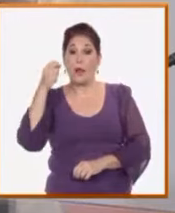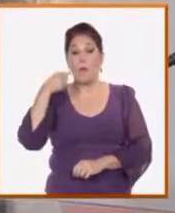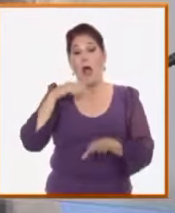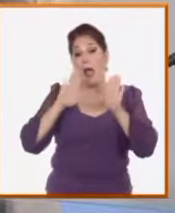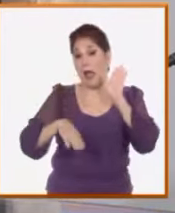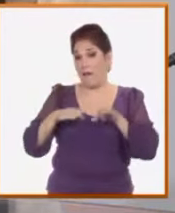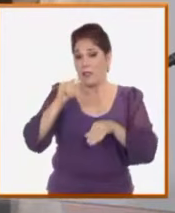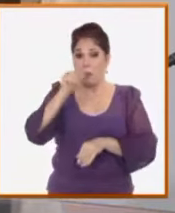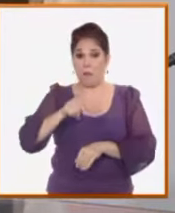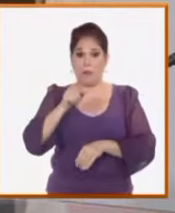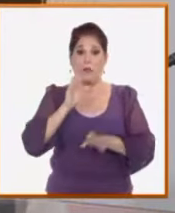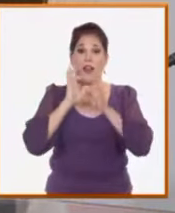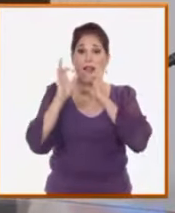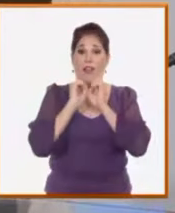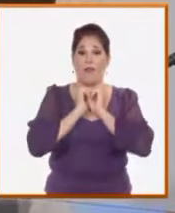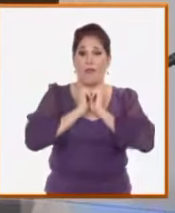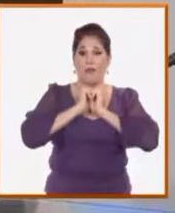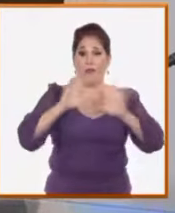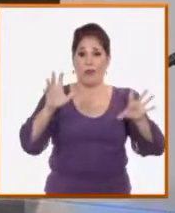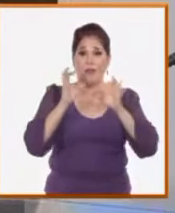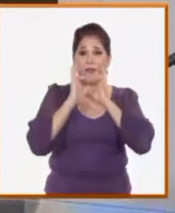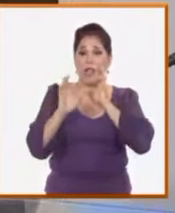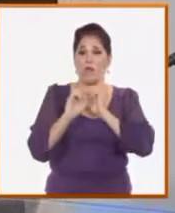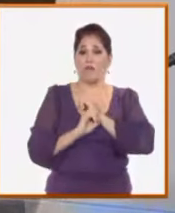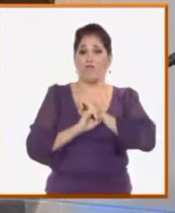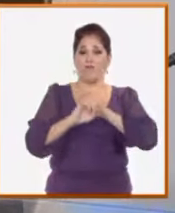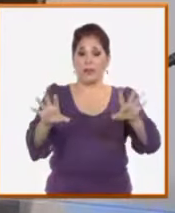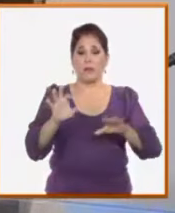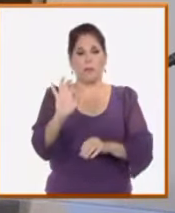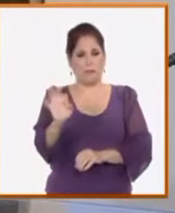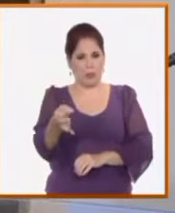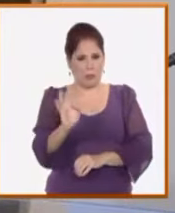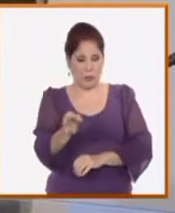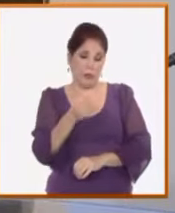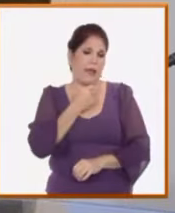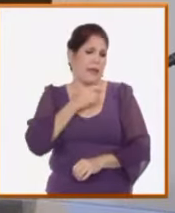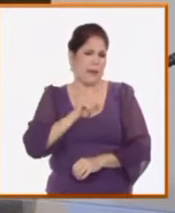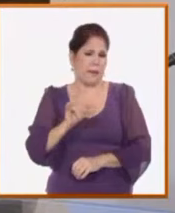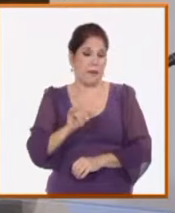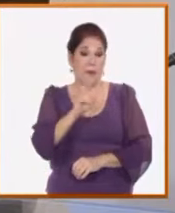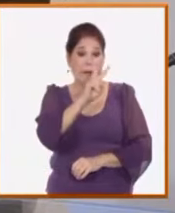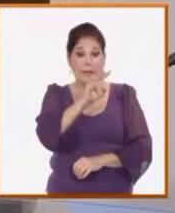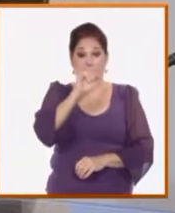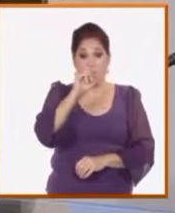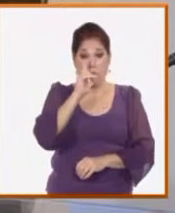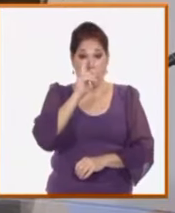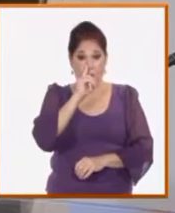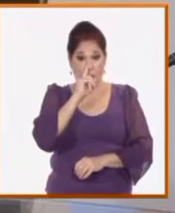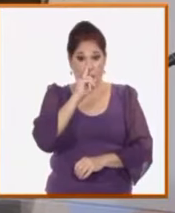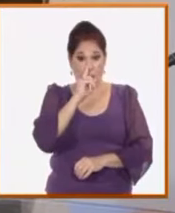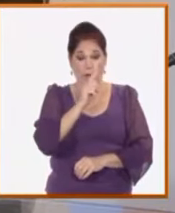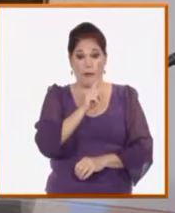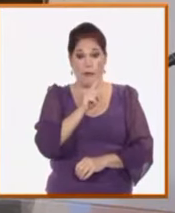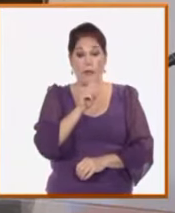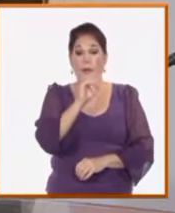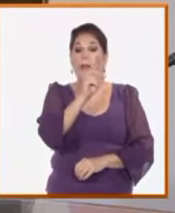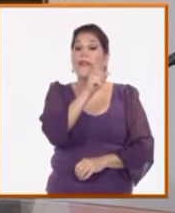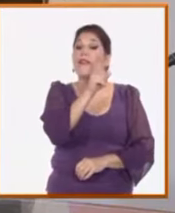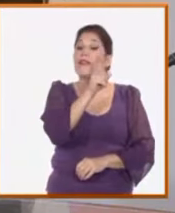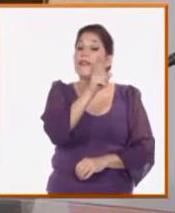a niveles mínimos este este fenómeno por citarte un ejemplo del 26 de noviembre al